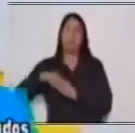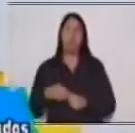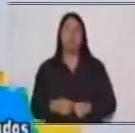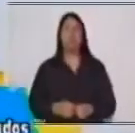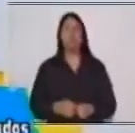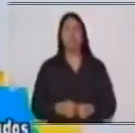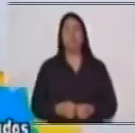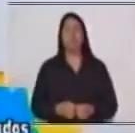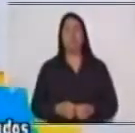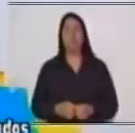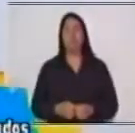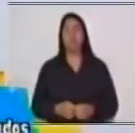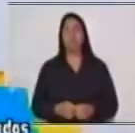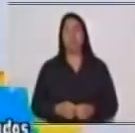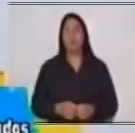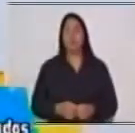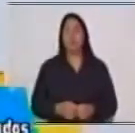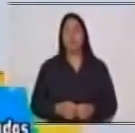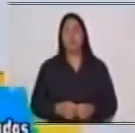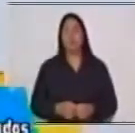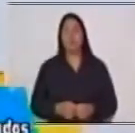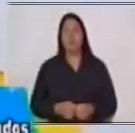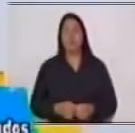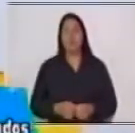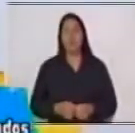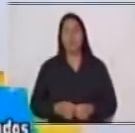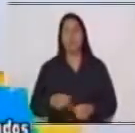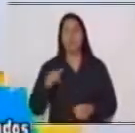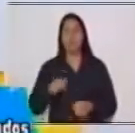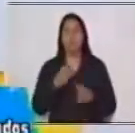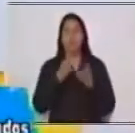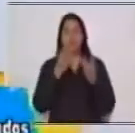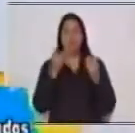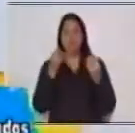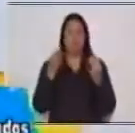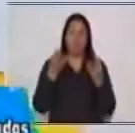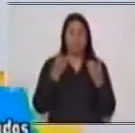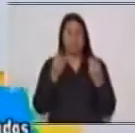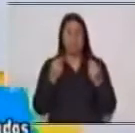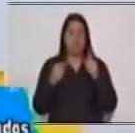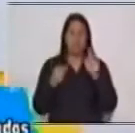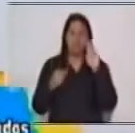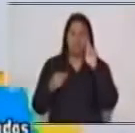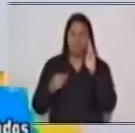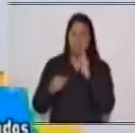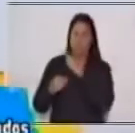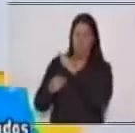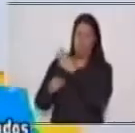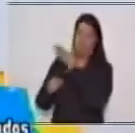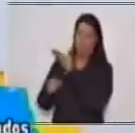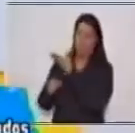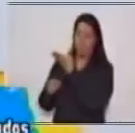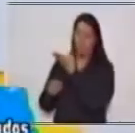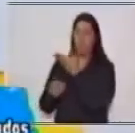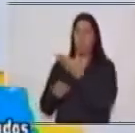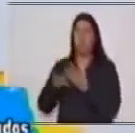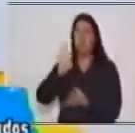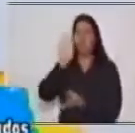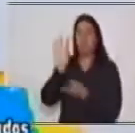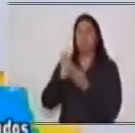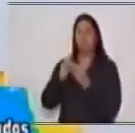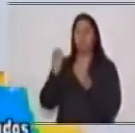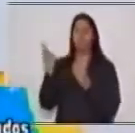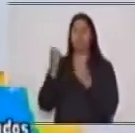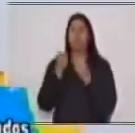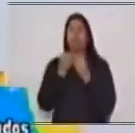5, 1 bajo punto decimal, 3 más 4 son 7, 7 más